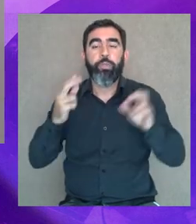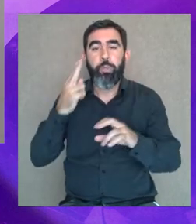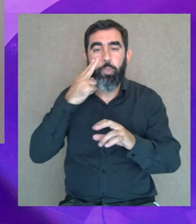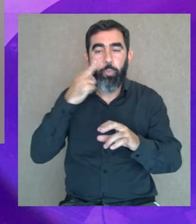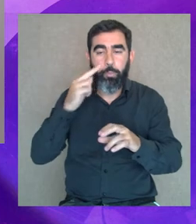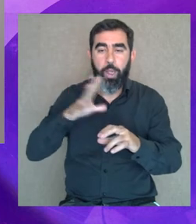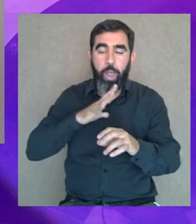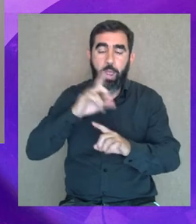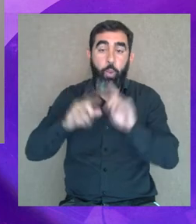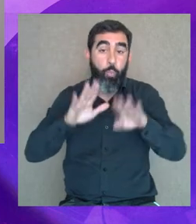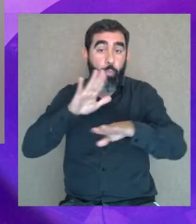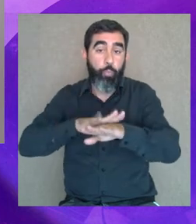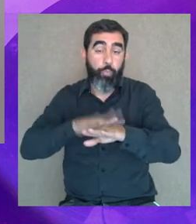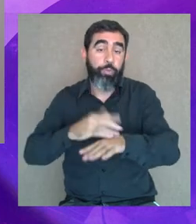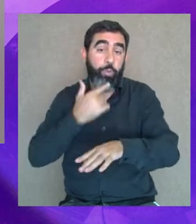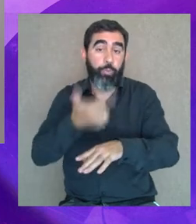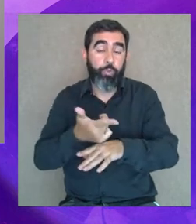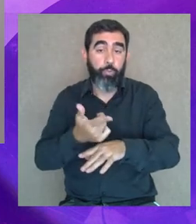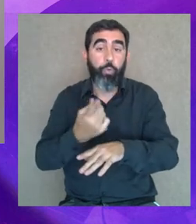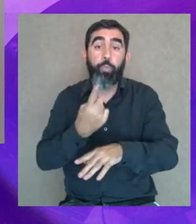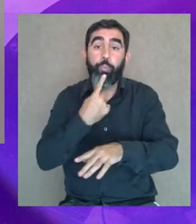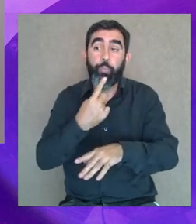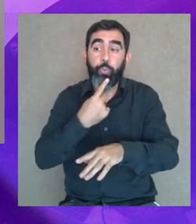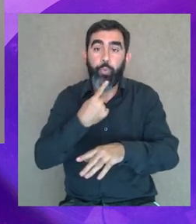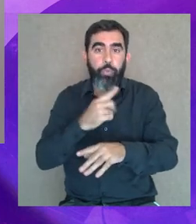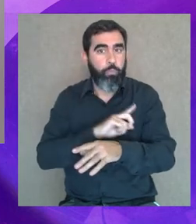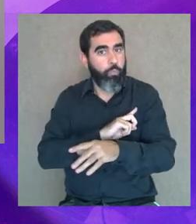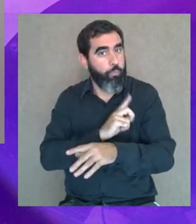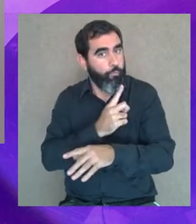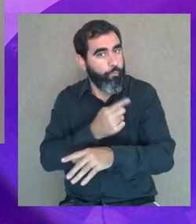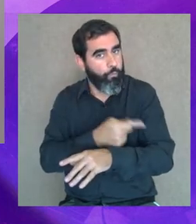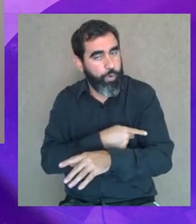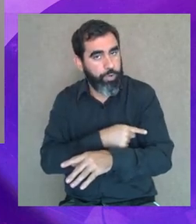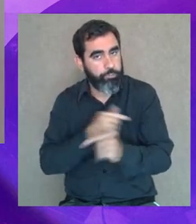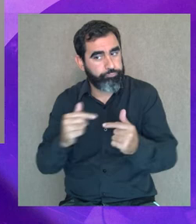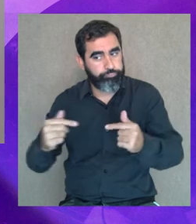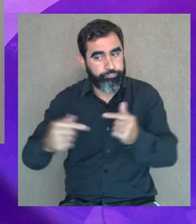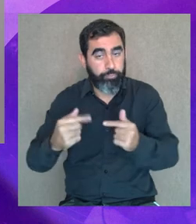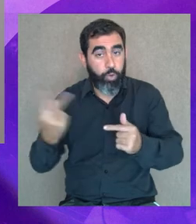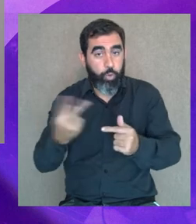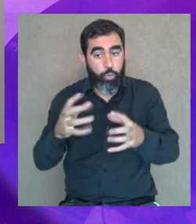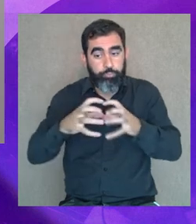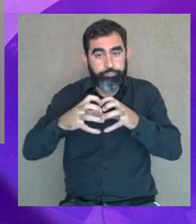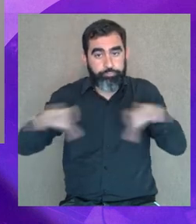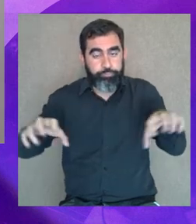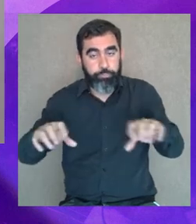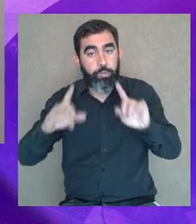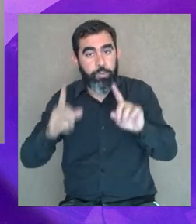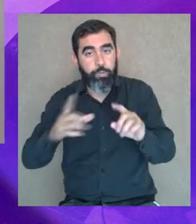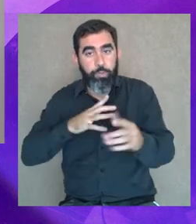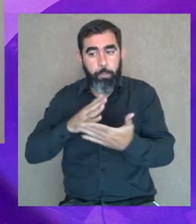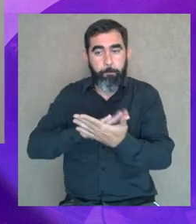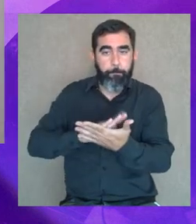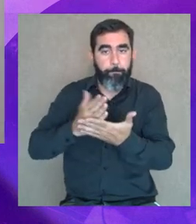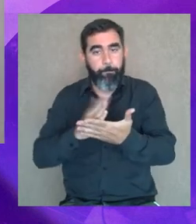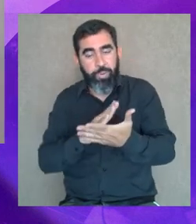problemas que había en algún momento cuando la política estaba muy fuerte que de un lado y del otro había que